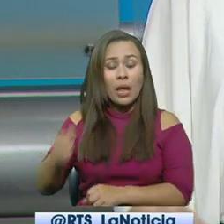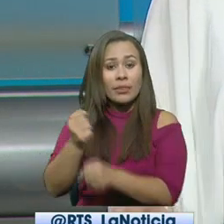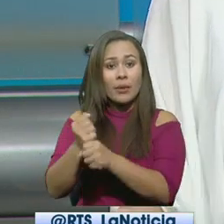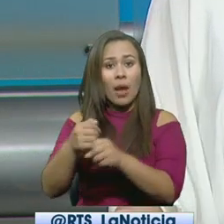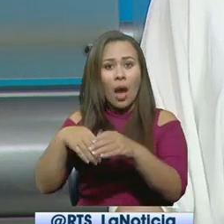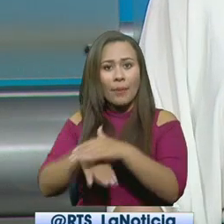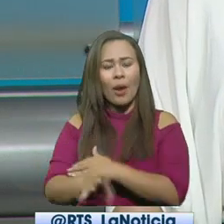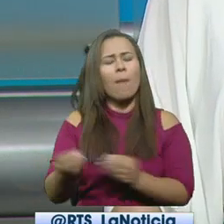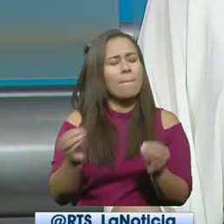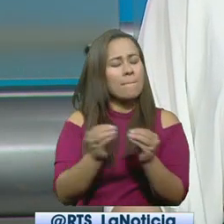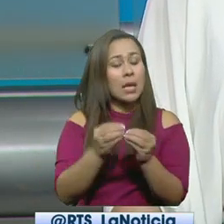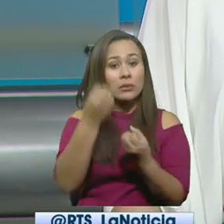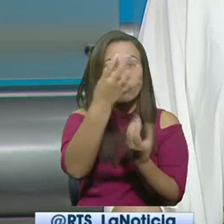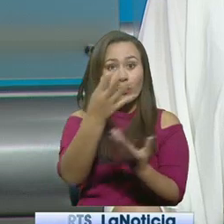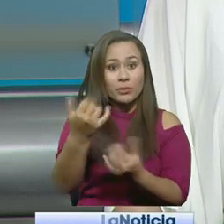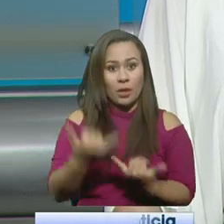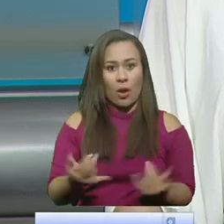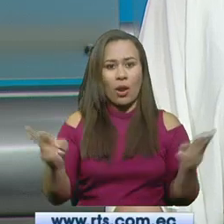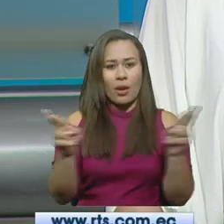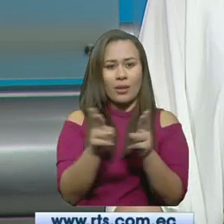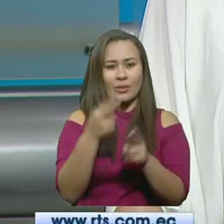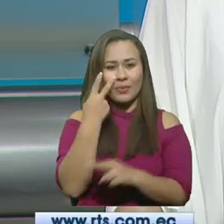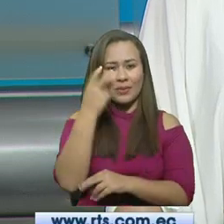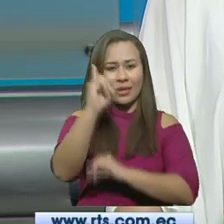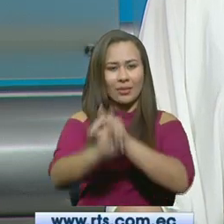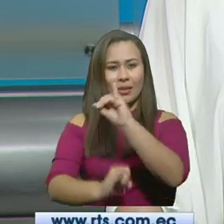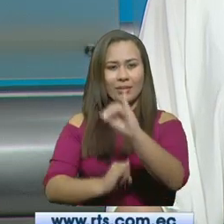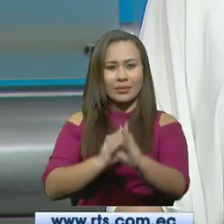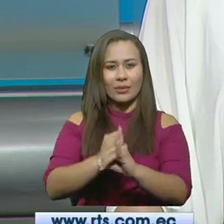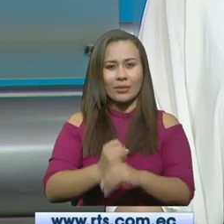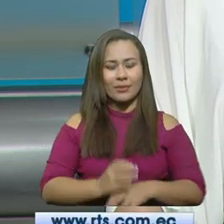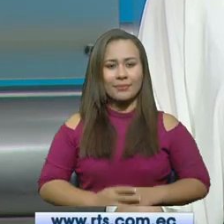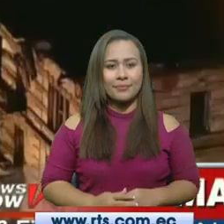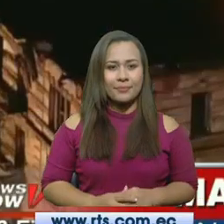otras noticias en el siguiente resumen internacional.